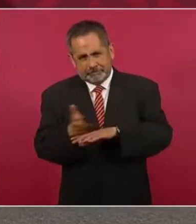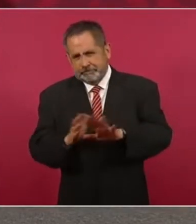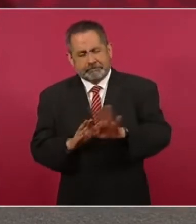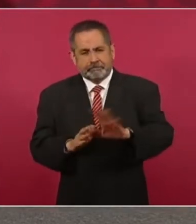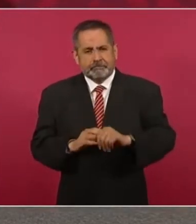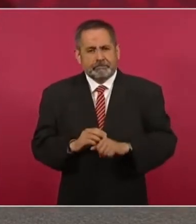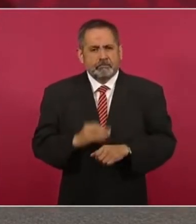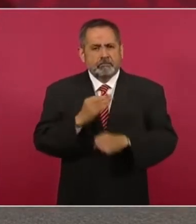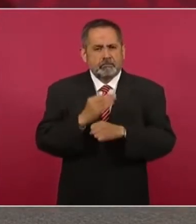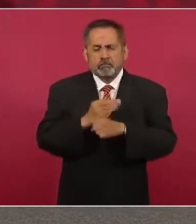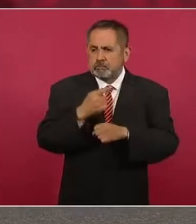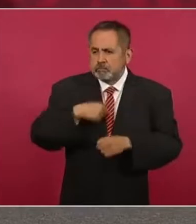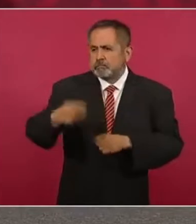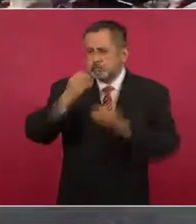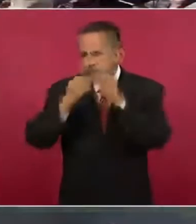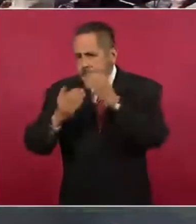Vamos a desayunar.